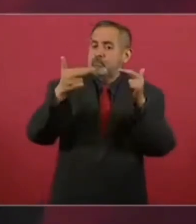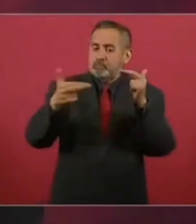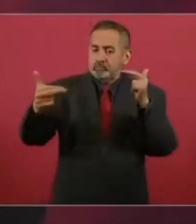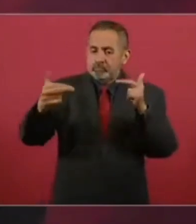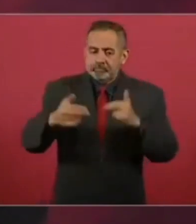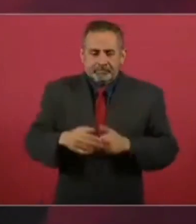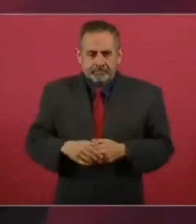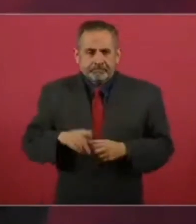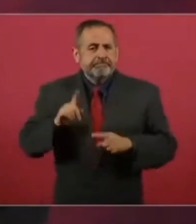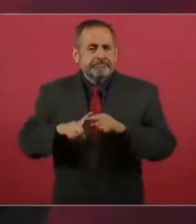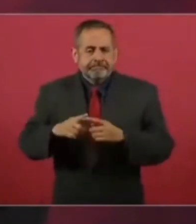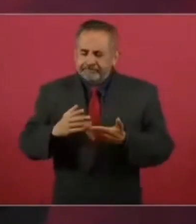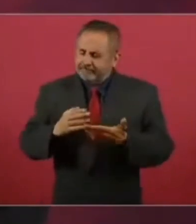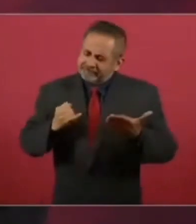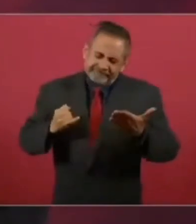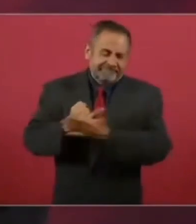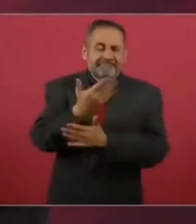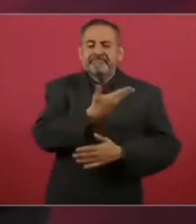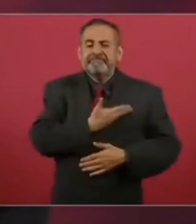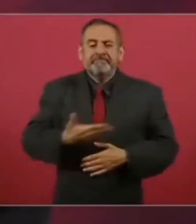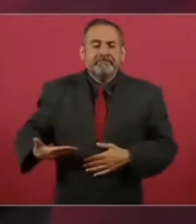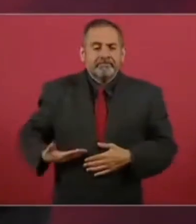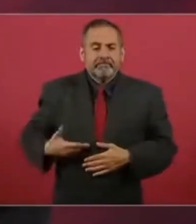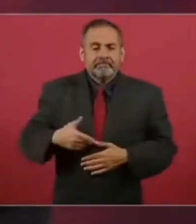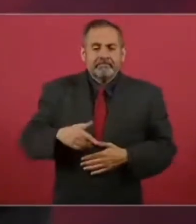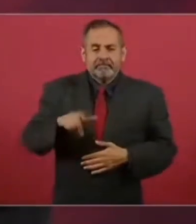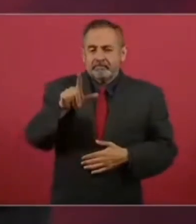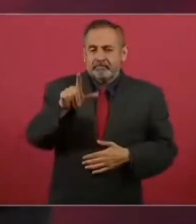Tomó la decisión el presidente López Mateos en